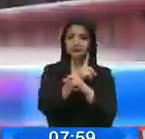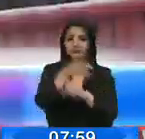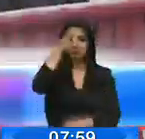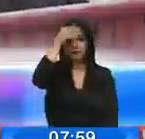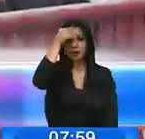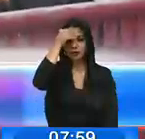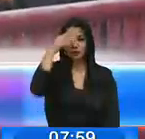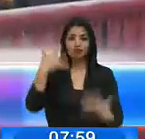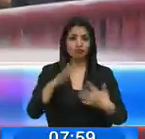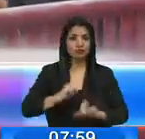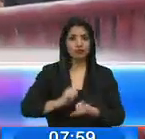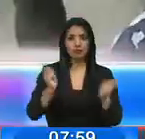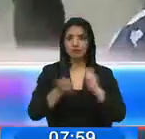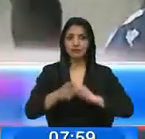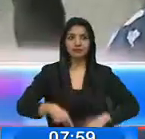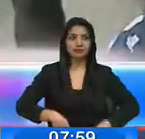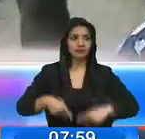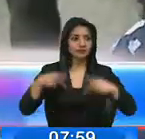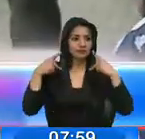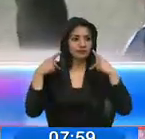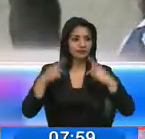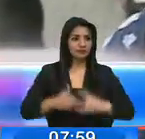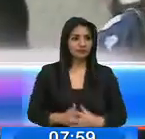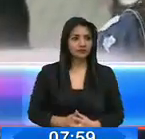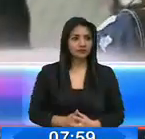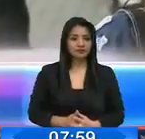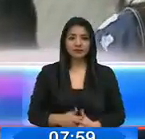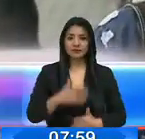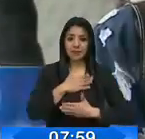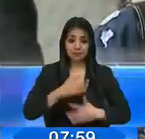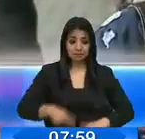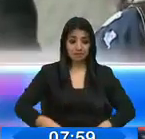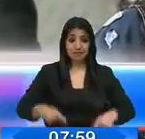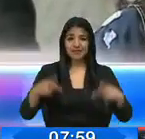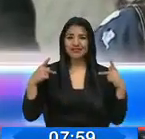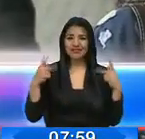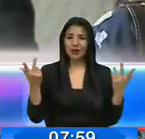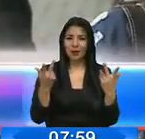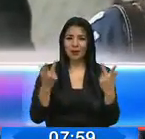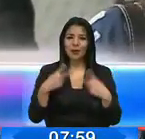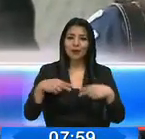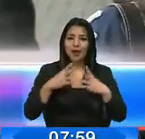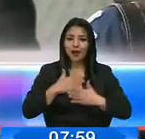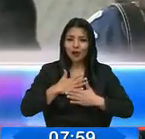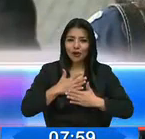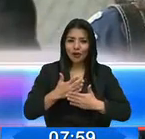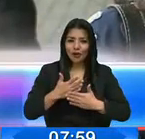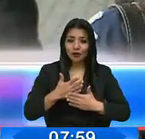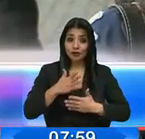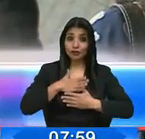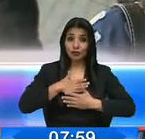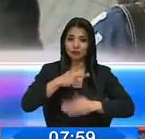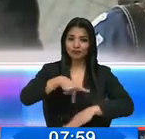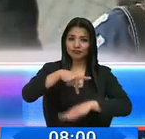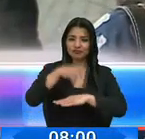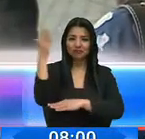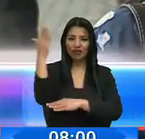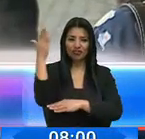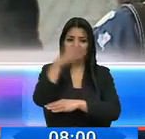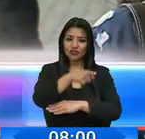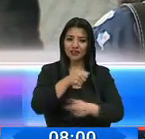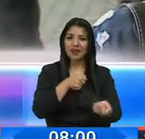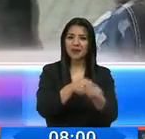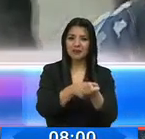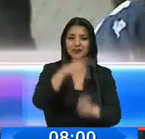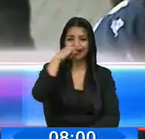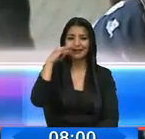ha transformado su vida. Valorar todo lo que tenemos y saber hasta dónde nosotros con la profesión podemos sacar adelante a